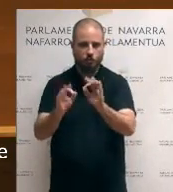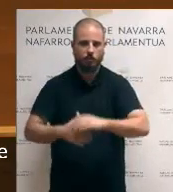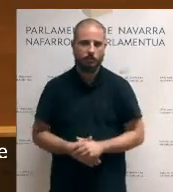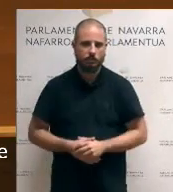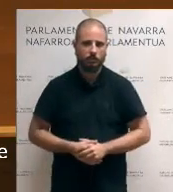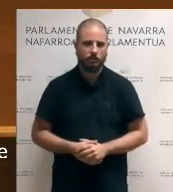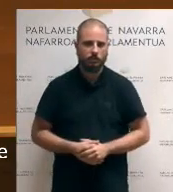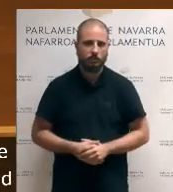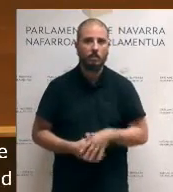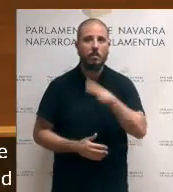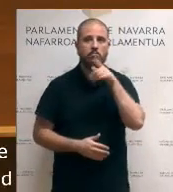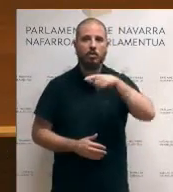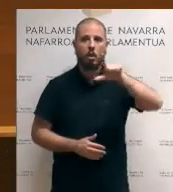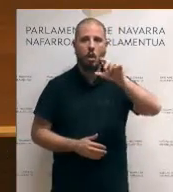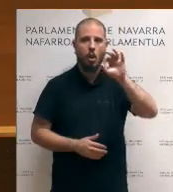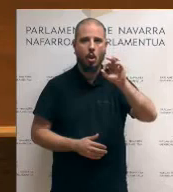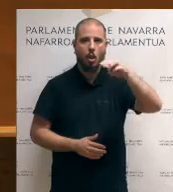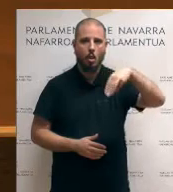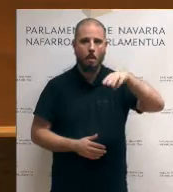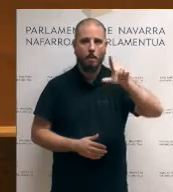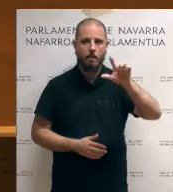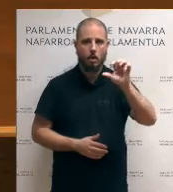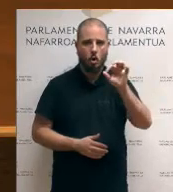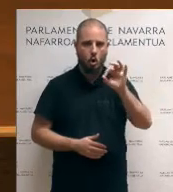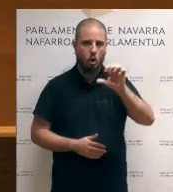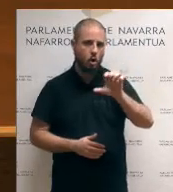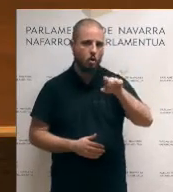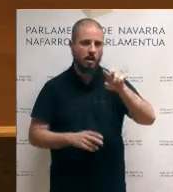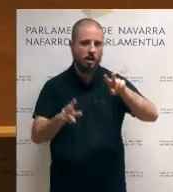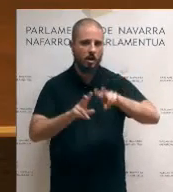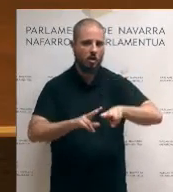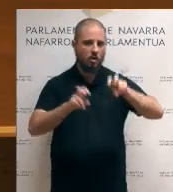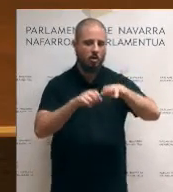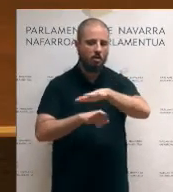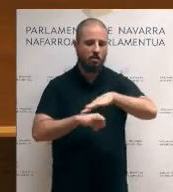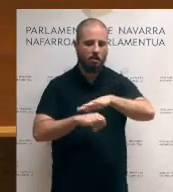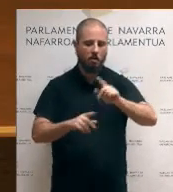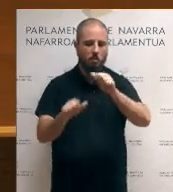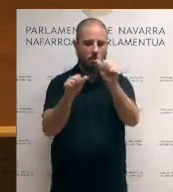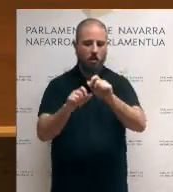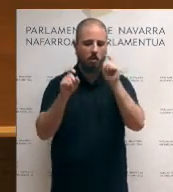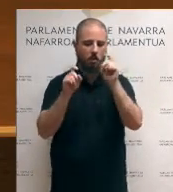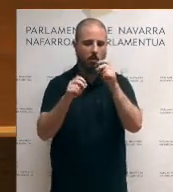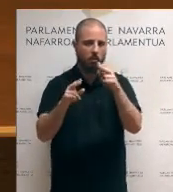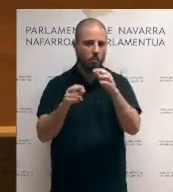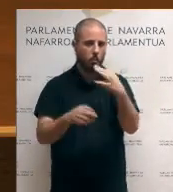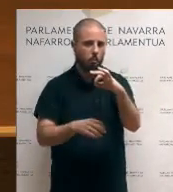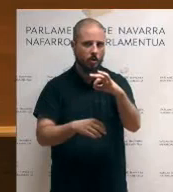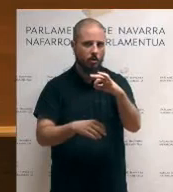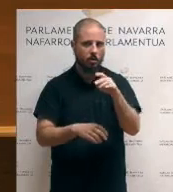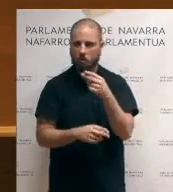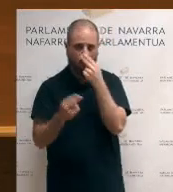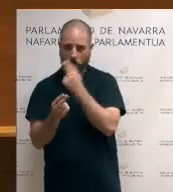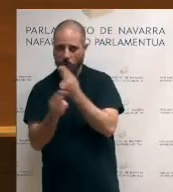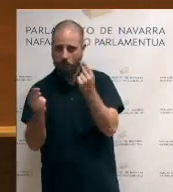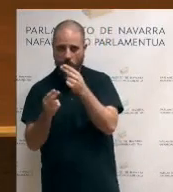LOMLOE nos dibuja un nuevo escenario que pretende un modelo educativo único, no público, porque público es la escuela sostenida